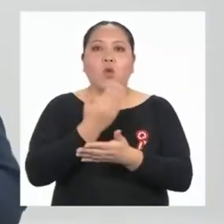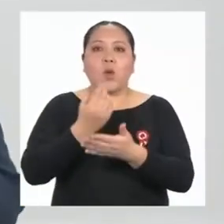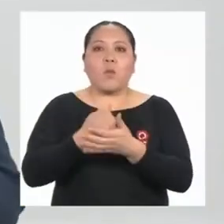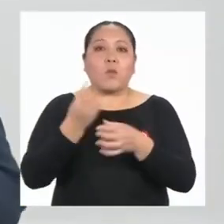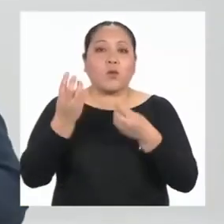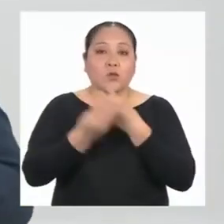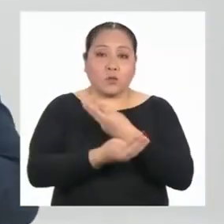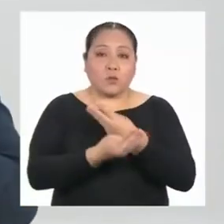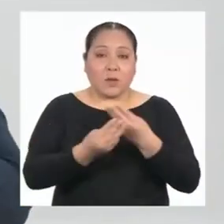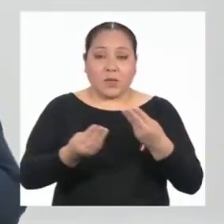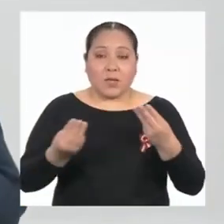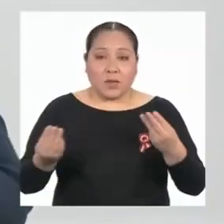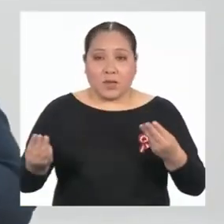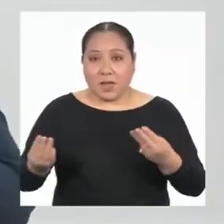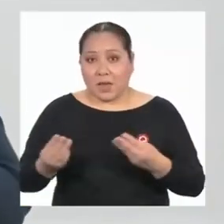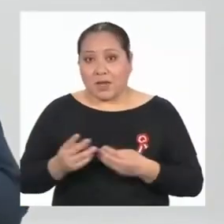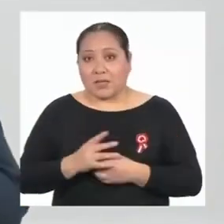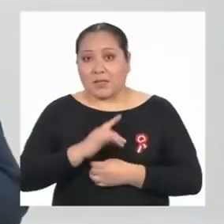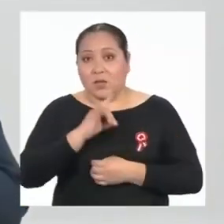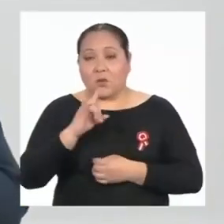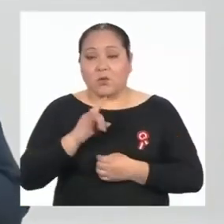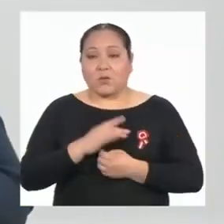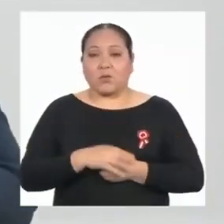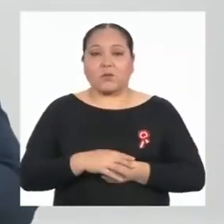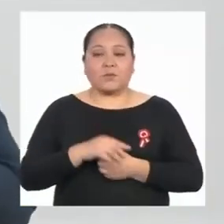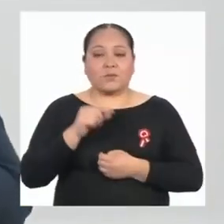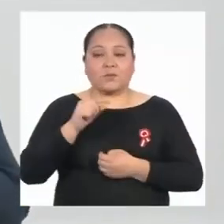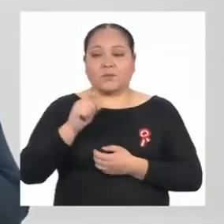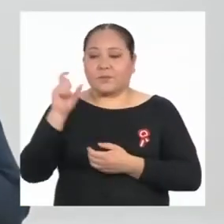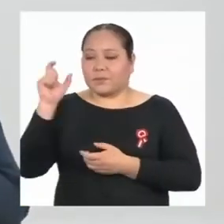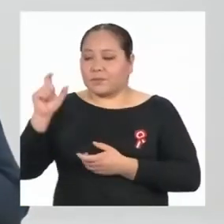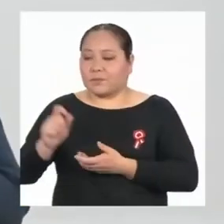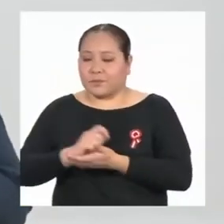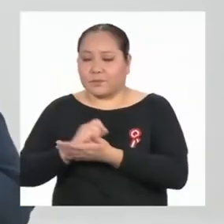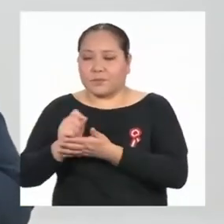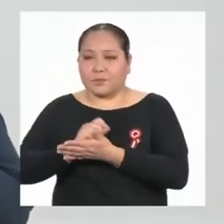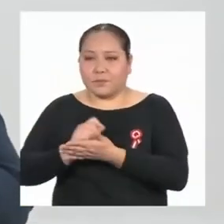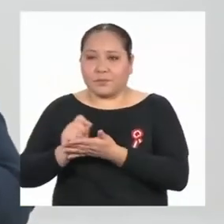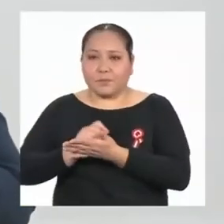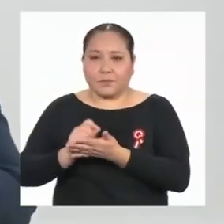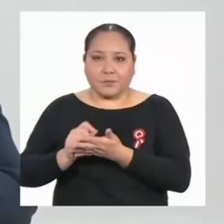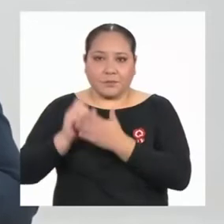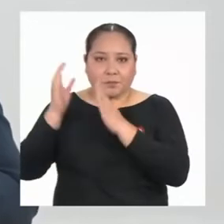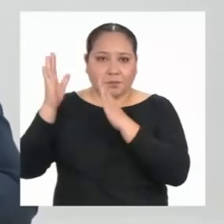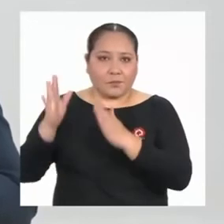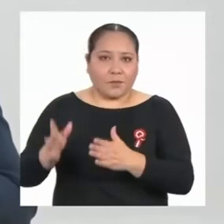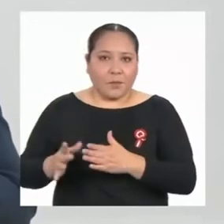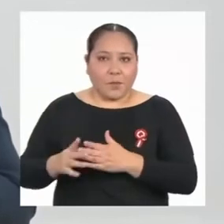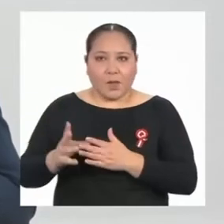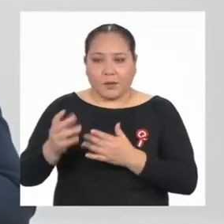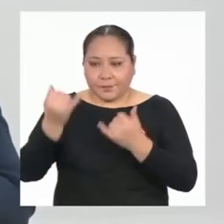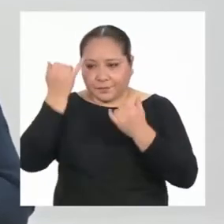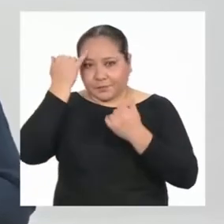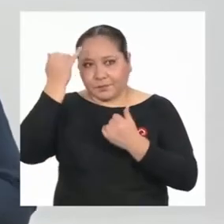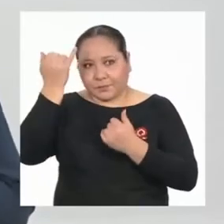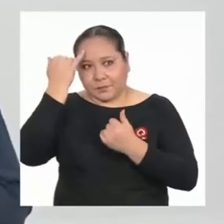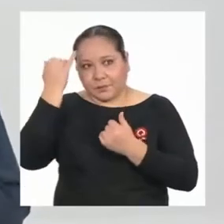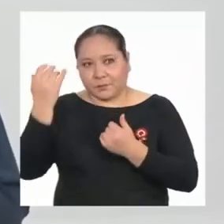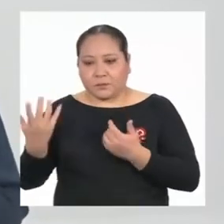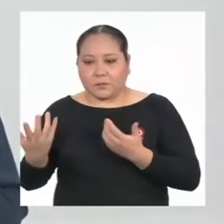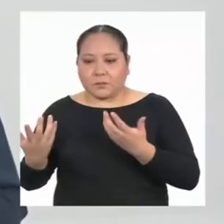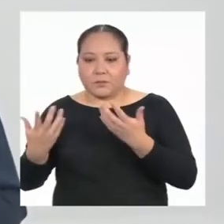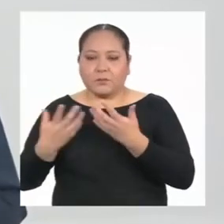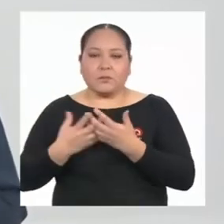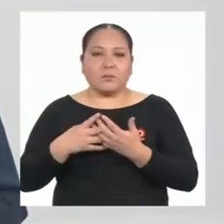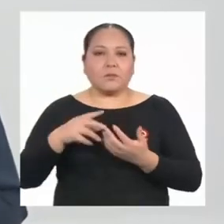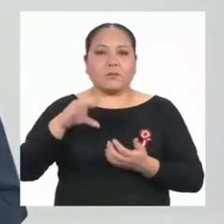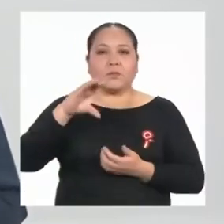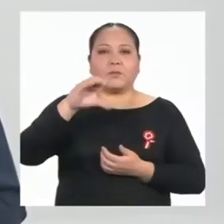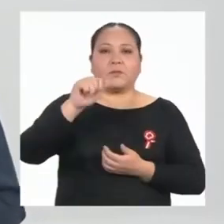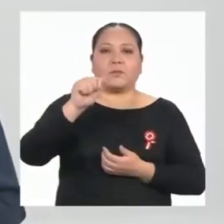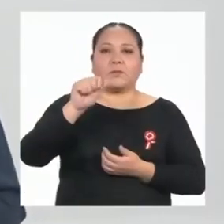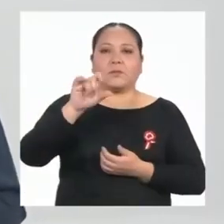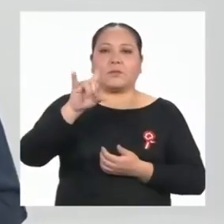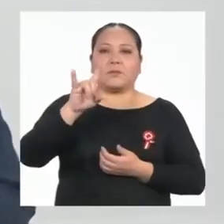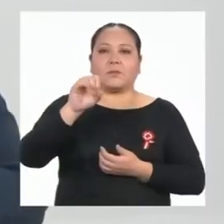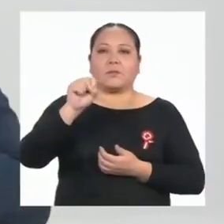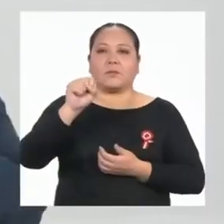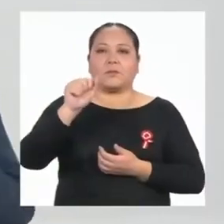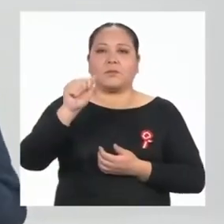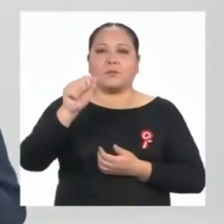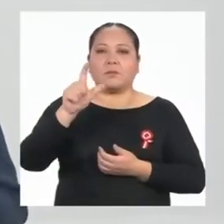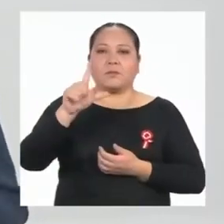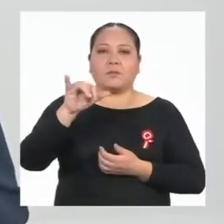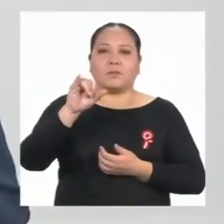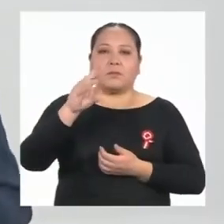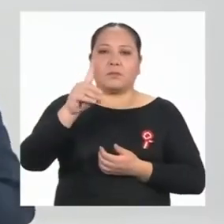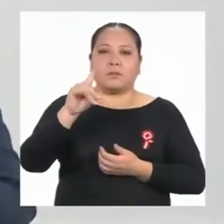Aquí la autora establece una relación de causalidad entre las ideas que expresa. Analicémoslo con un